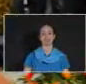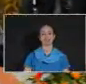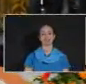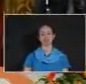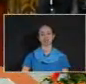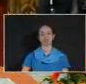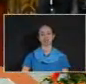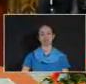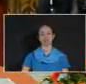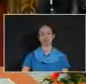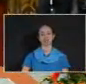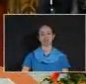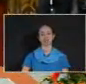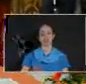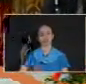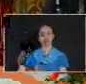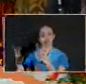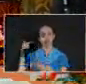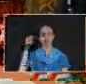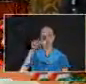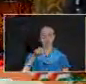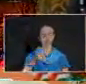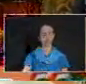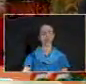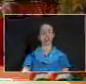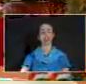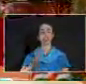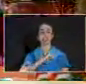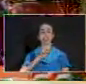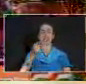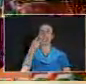No, usted y estaría